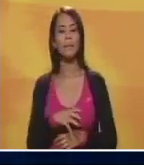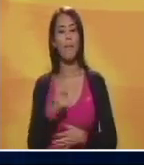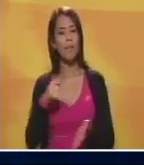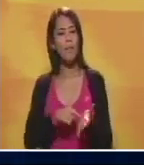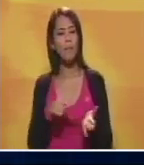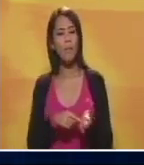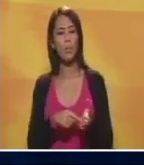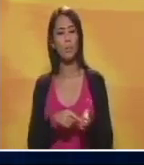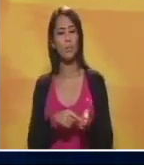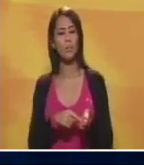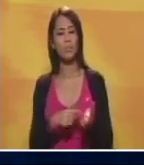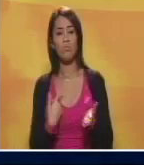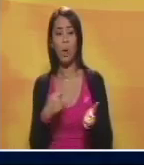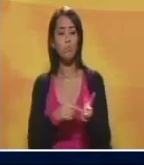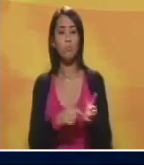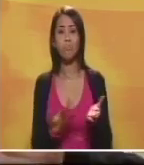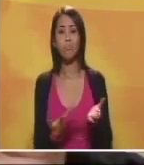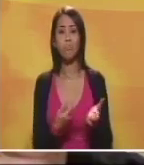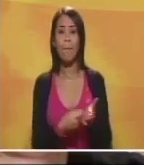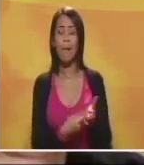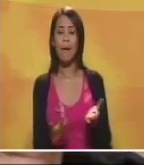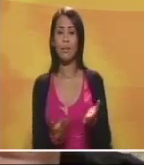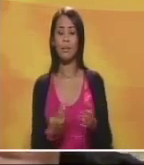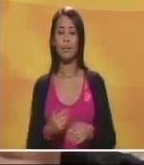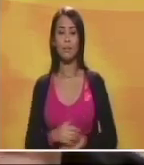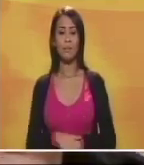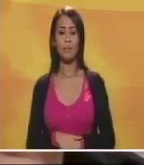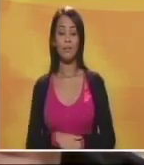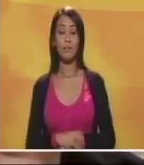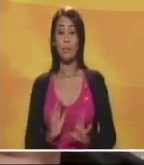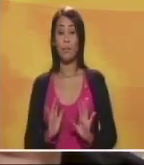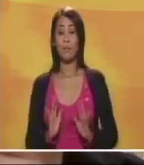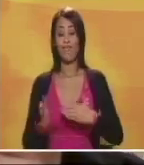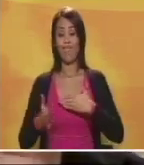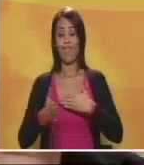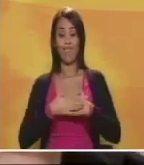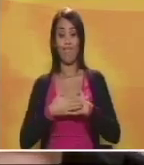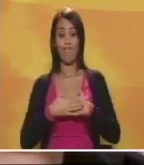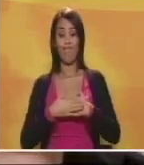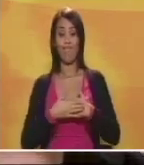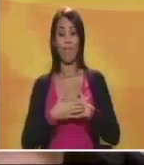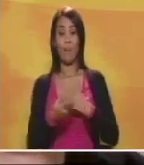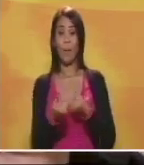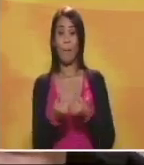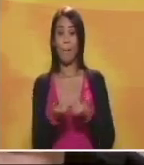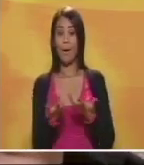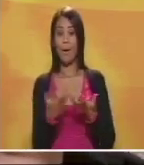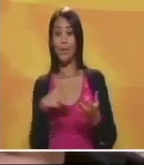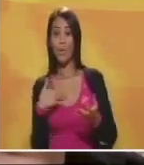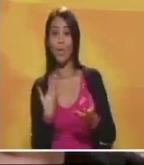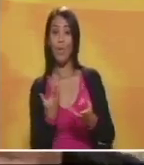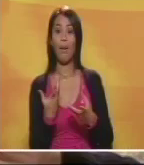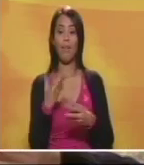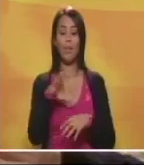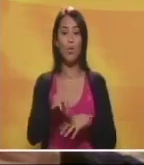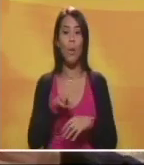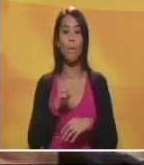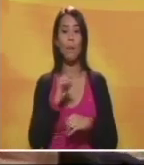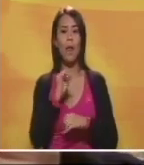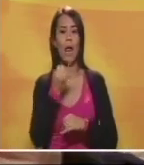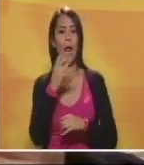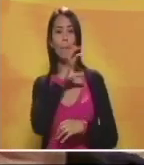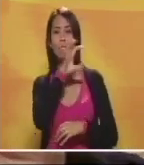deuda, incumplimiento en el pago de la deuda? Bueno, que se le cierra el crédito externo, no puede acceder a los mercados internacionales,